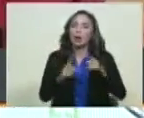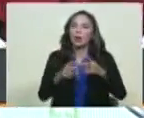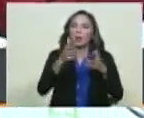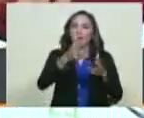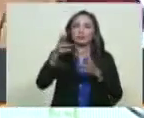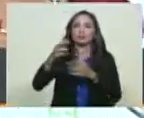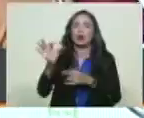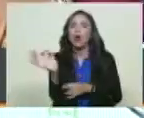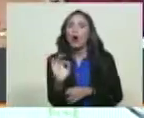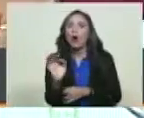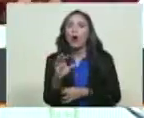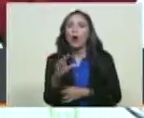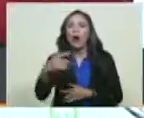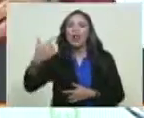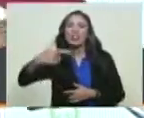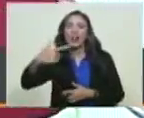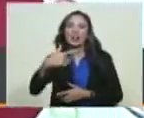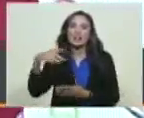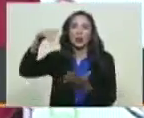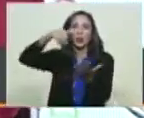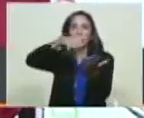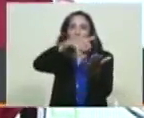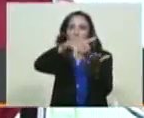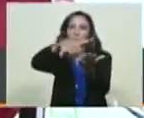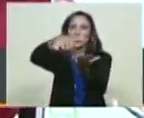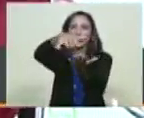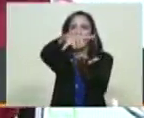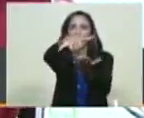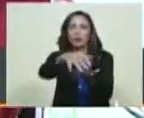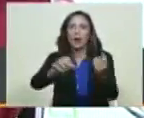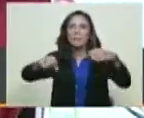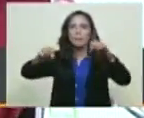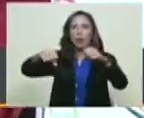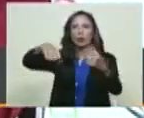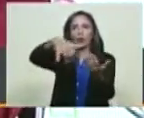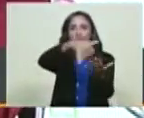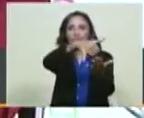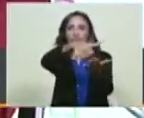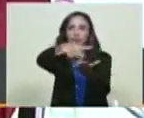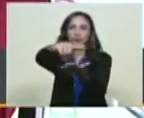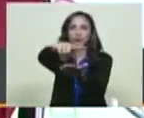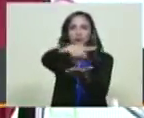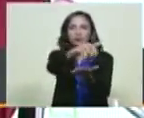taxi voladores autobuses voladores motos voladoras